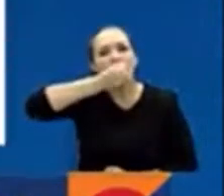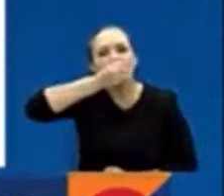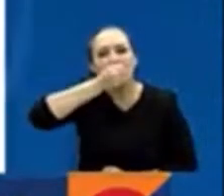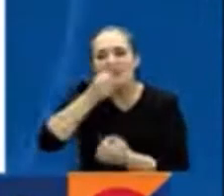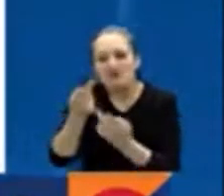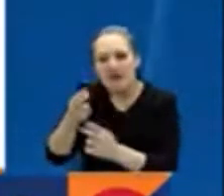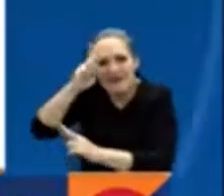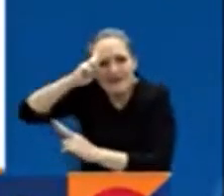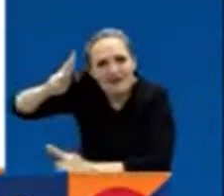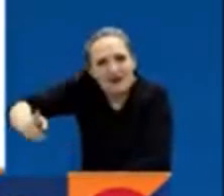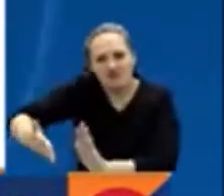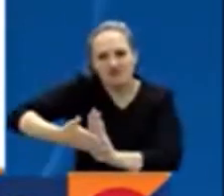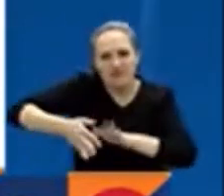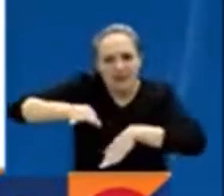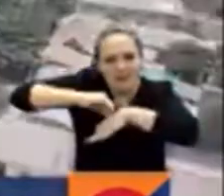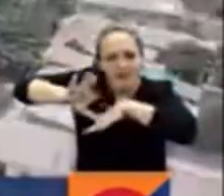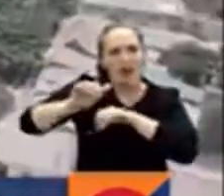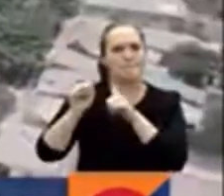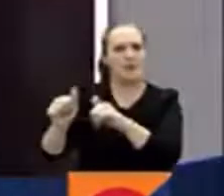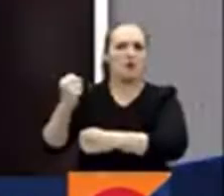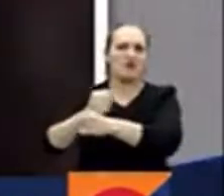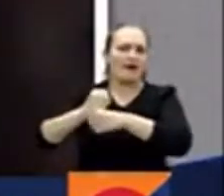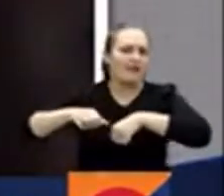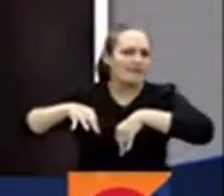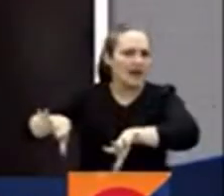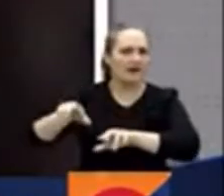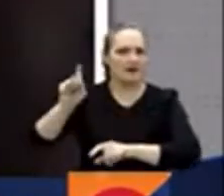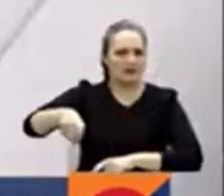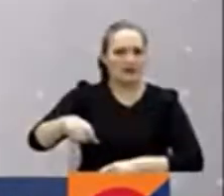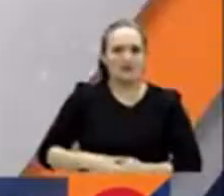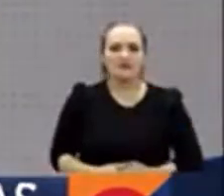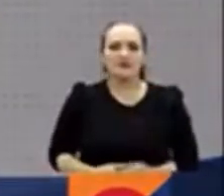las garantías para hacer su trabajo. Cierro comillas.